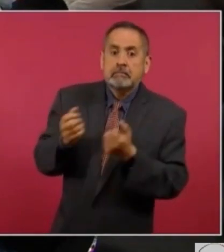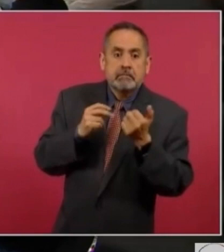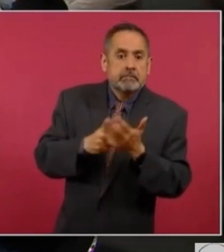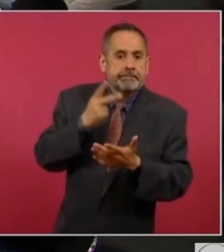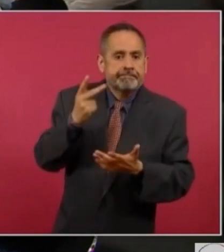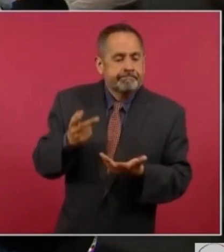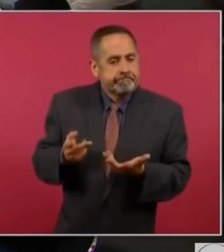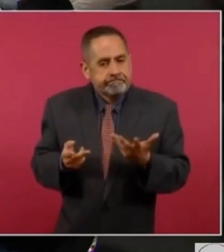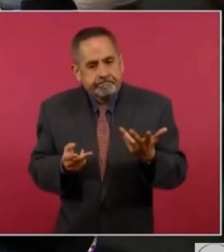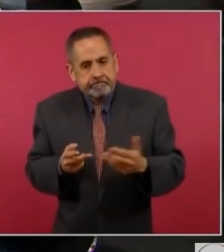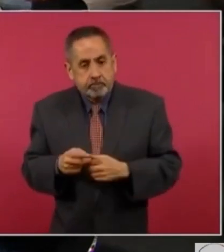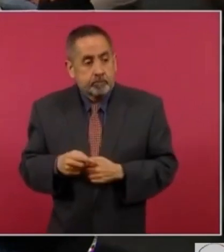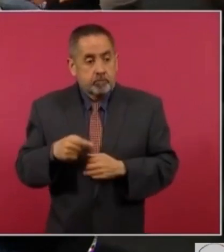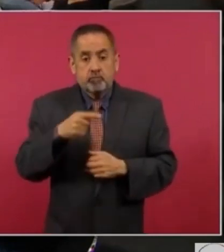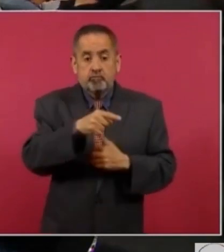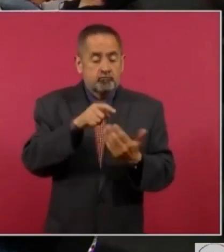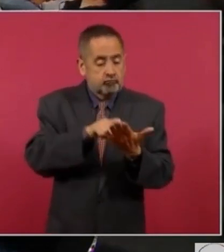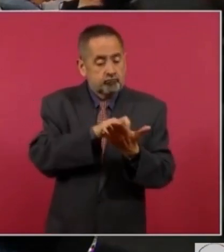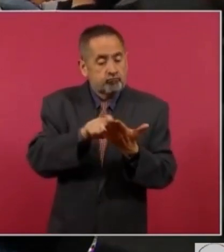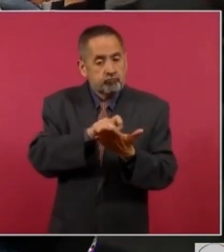y se modificó